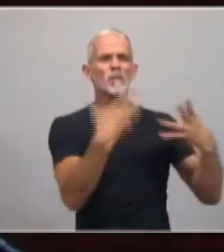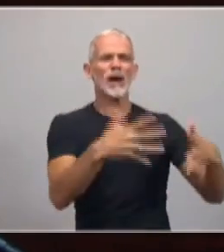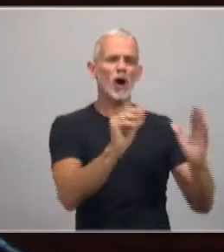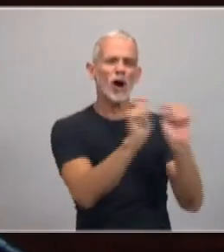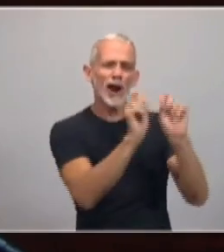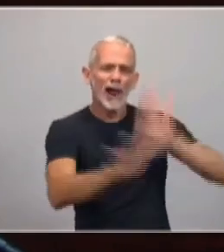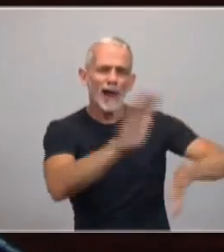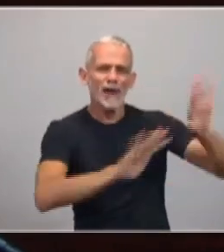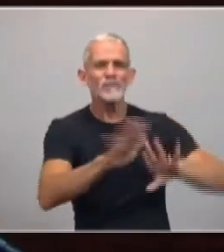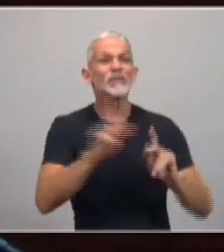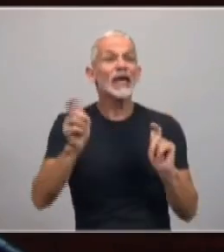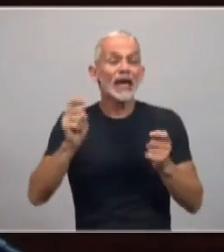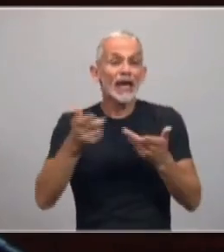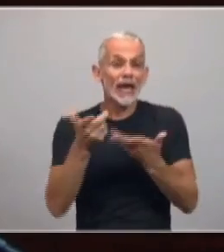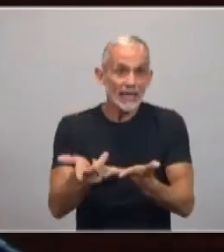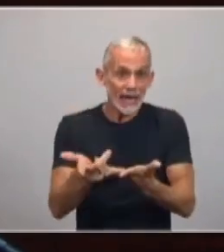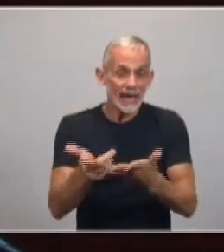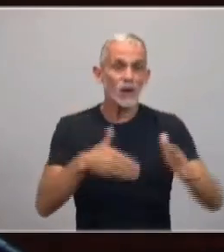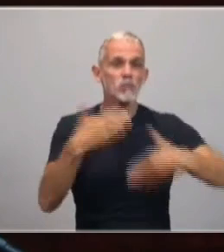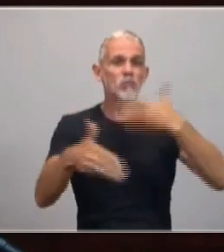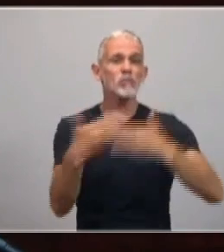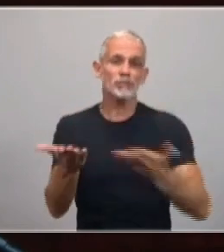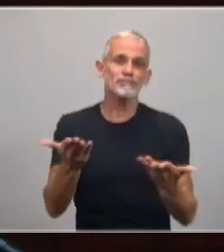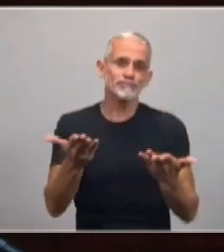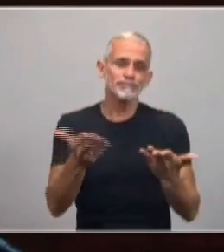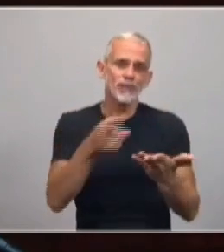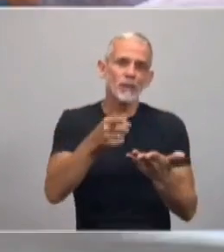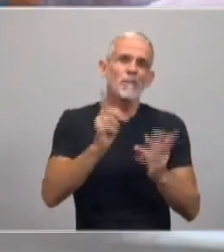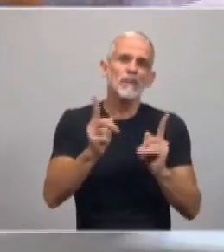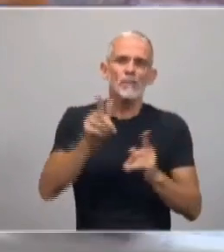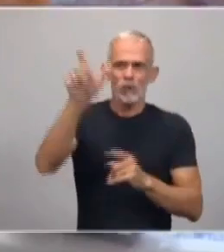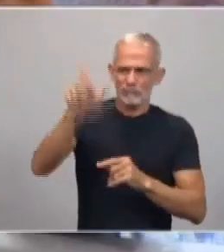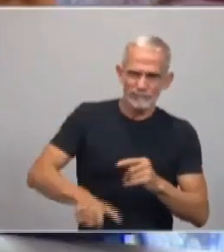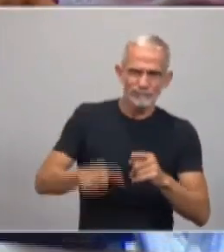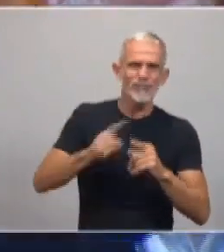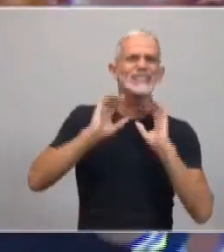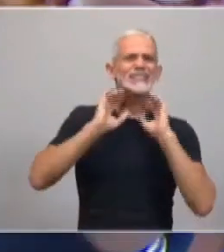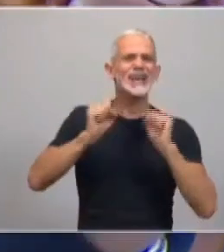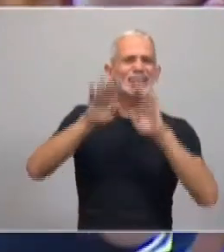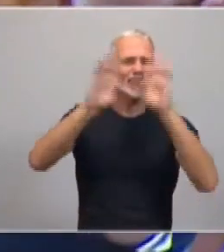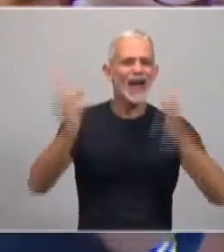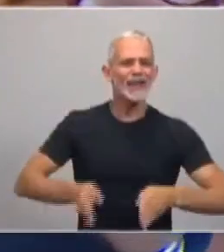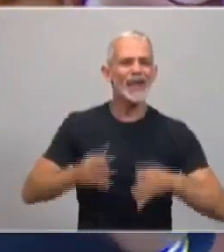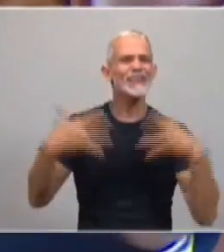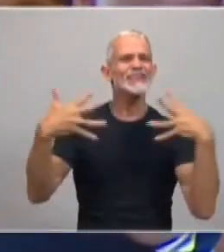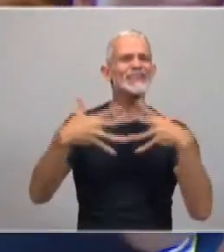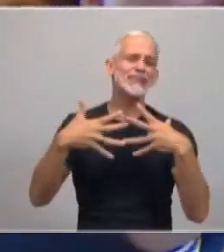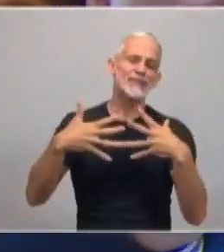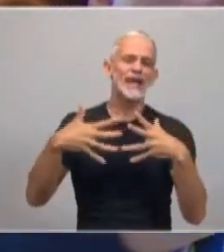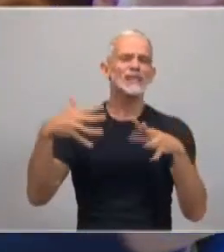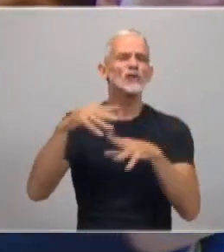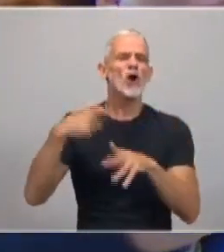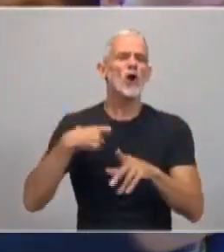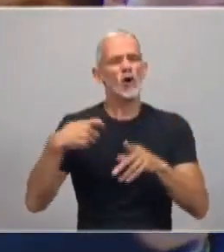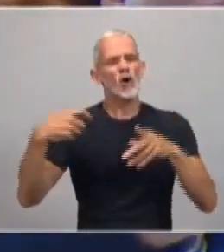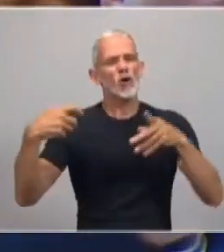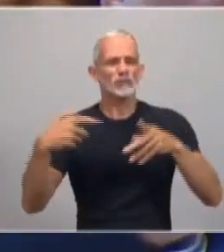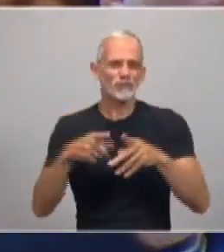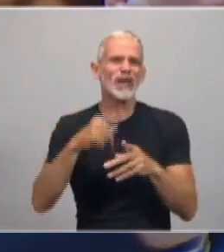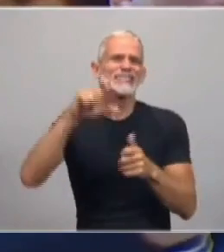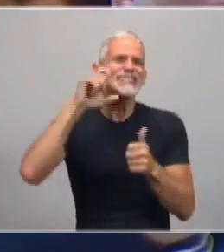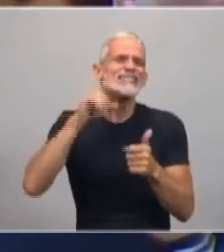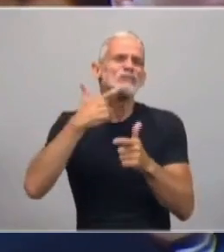populares que eran llevadas adelante por la injustamente acusada Secretaría de Integración Sociourbana,